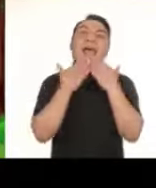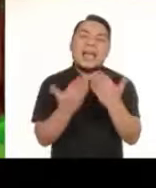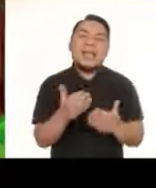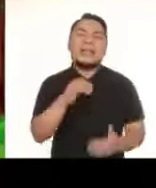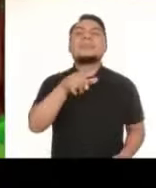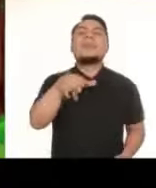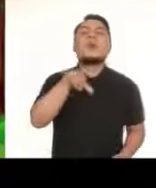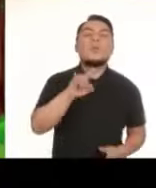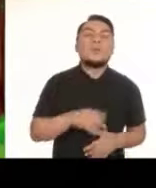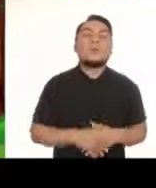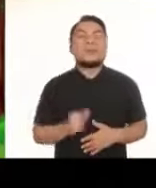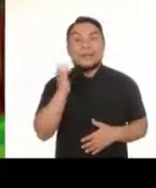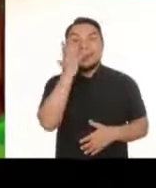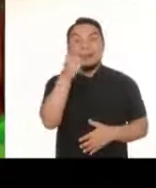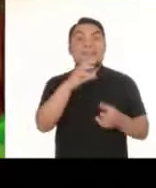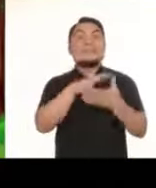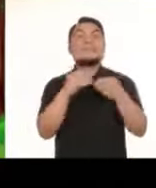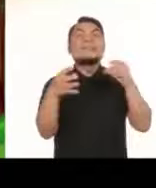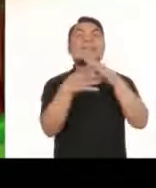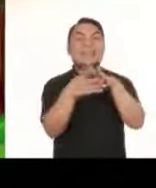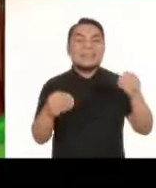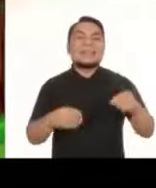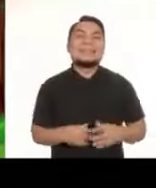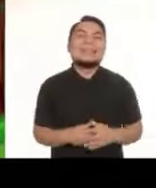¡Sulpaiyaku! ¡Qué linda historia!